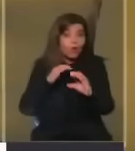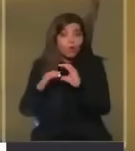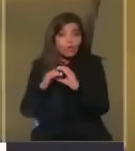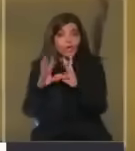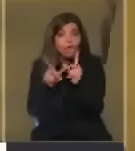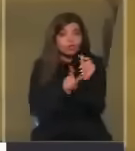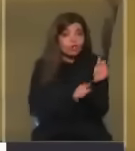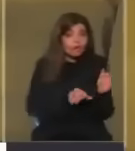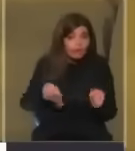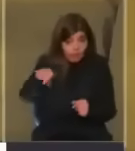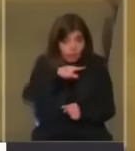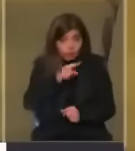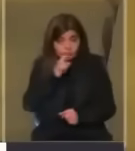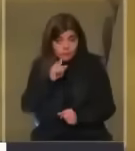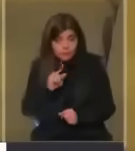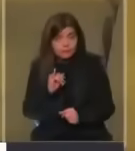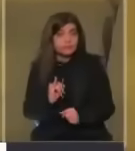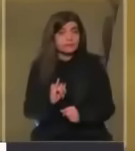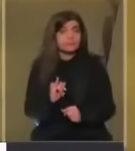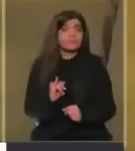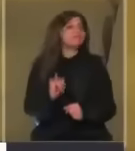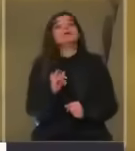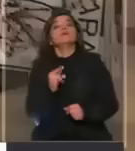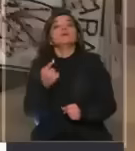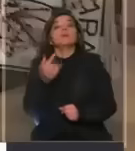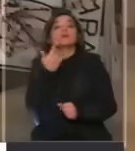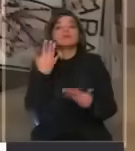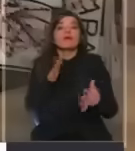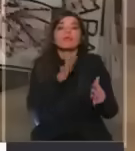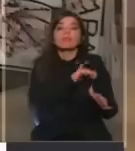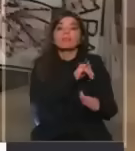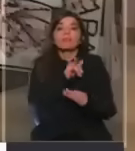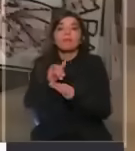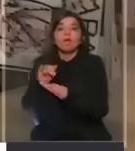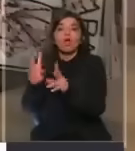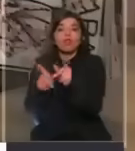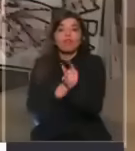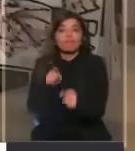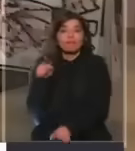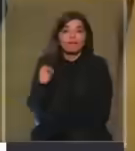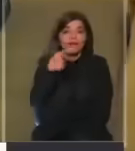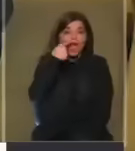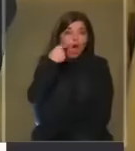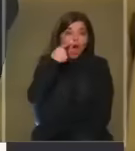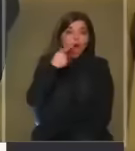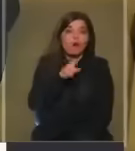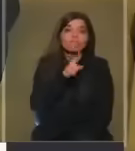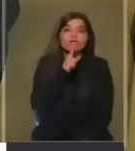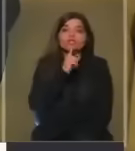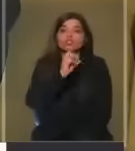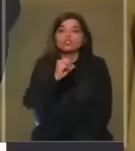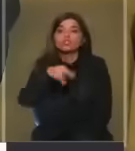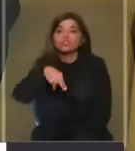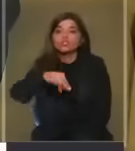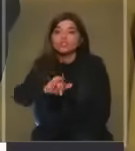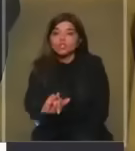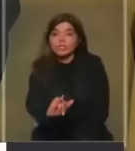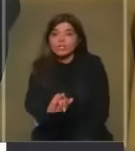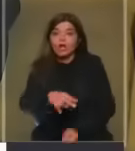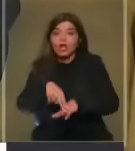con la familia, con sus familias, pero también después, y ya un poco pasado el tiempo, con la familia de Tony, con su viuda, sí. Hacer esa conexión. O sea,